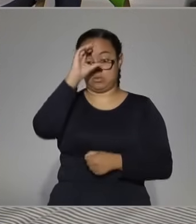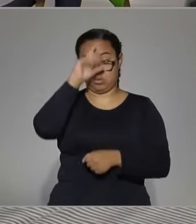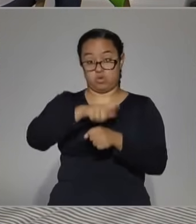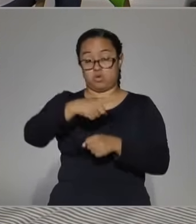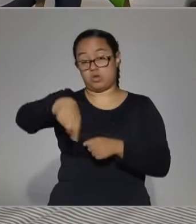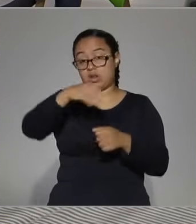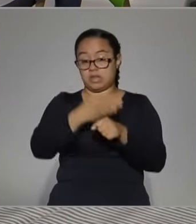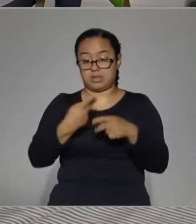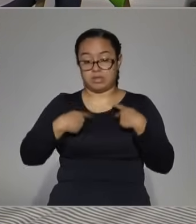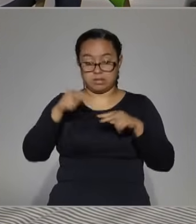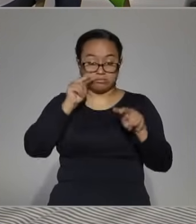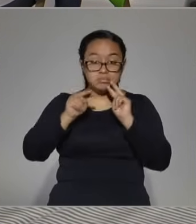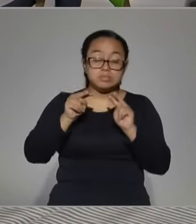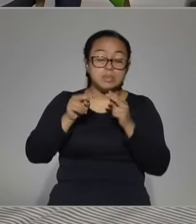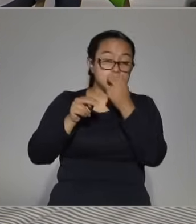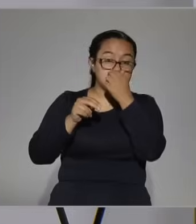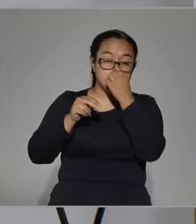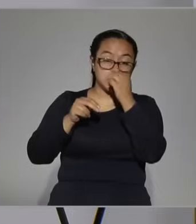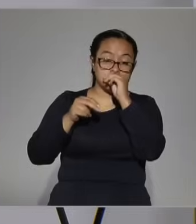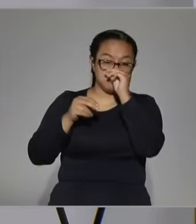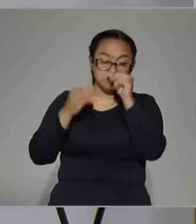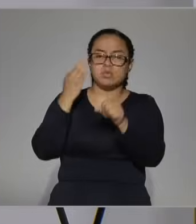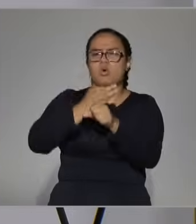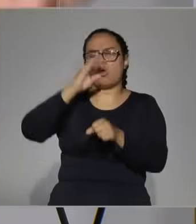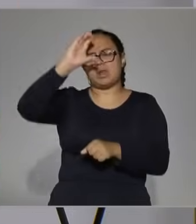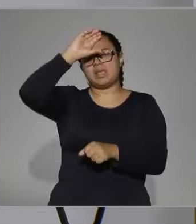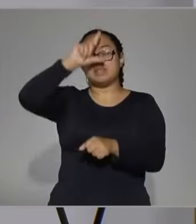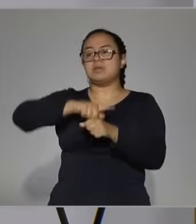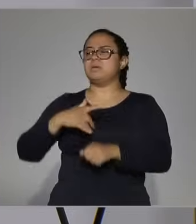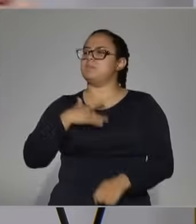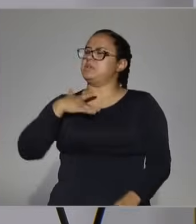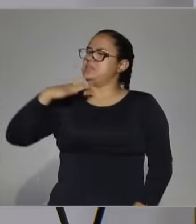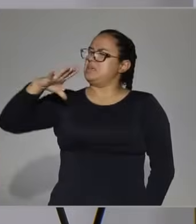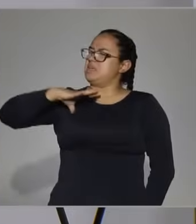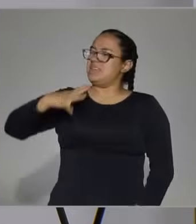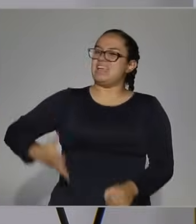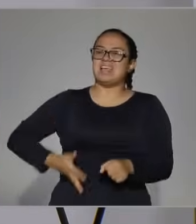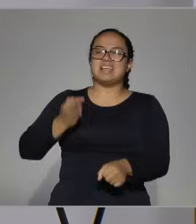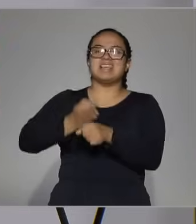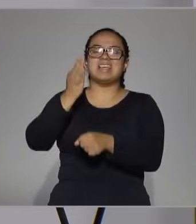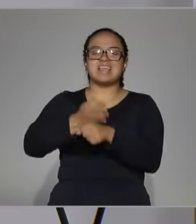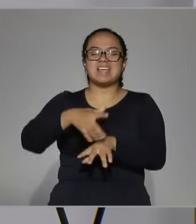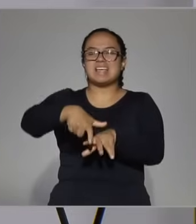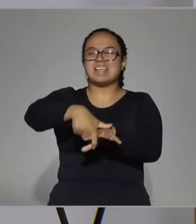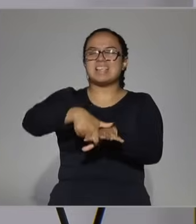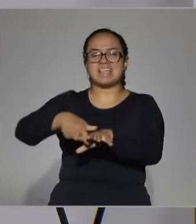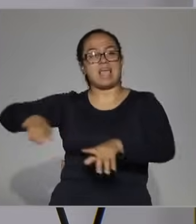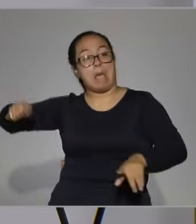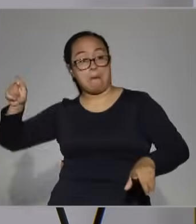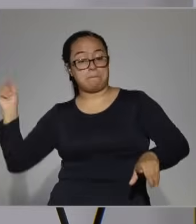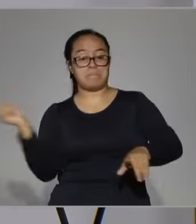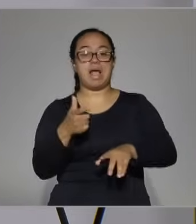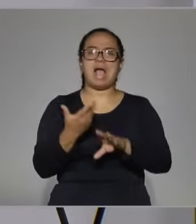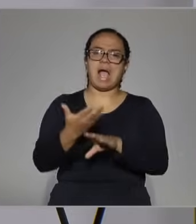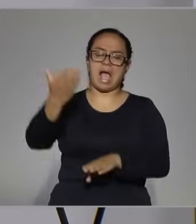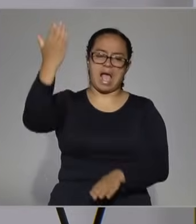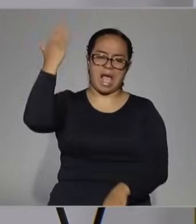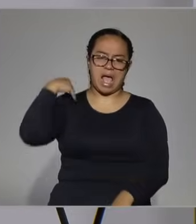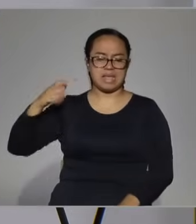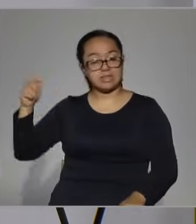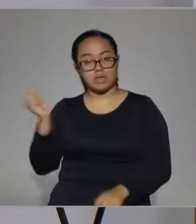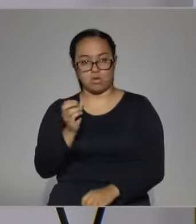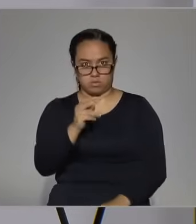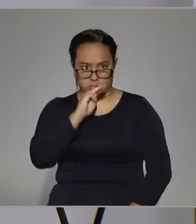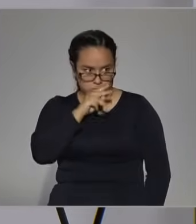escuchan. En México es una cuestión cultural y se enorgullecen con el meme de la chancla. Y es que me aventaba ojos de